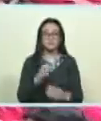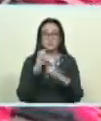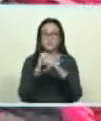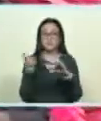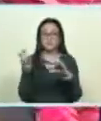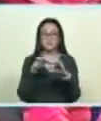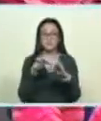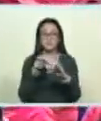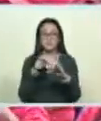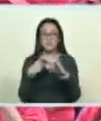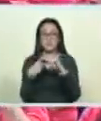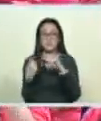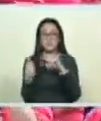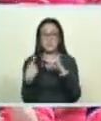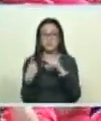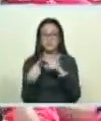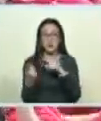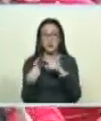transporte estudiantil,